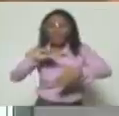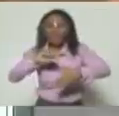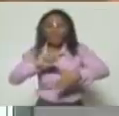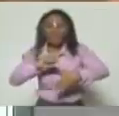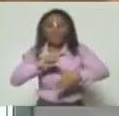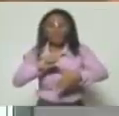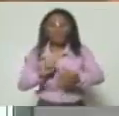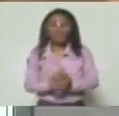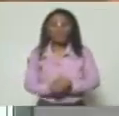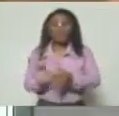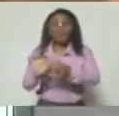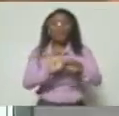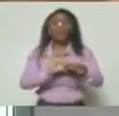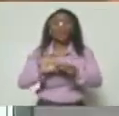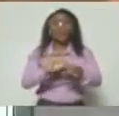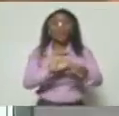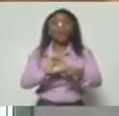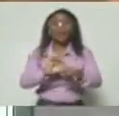UNASUR,